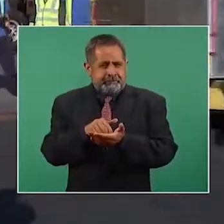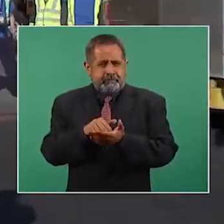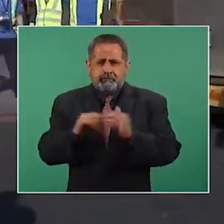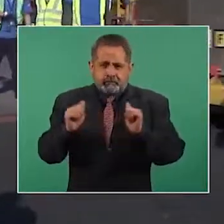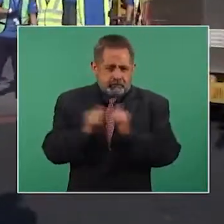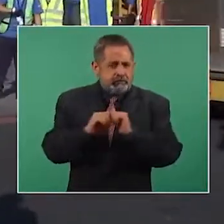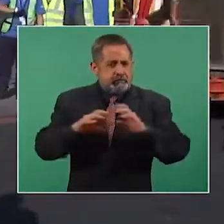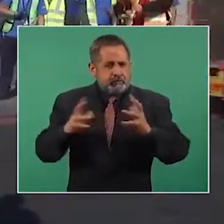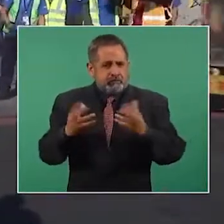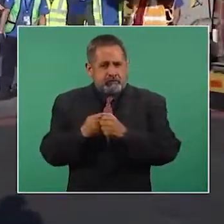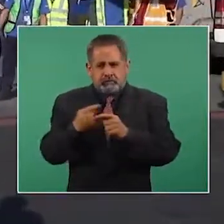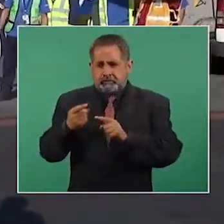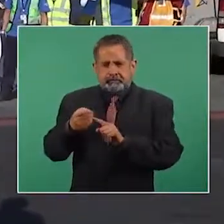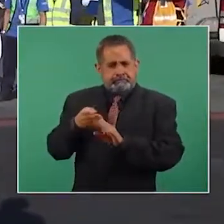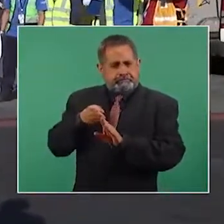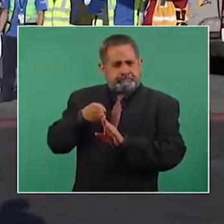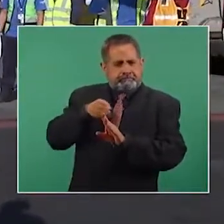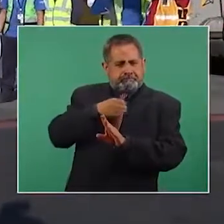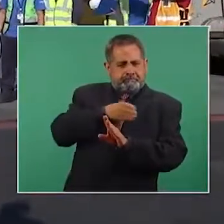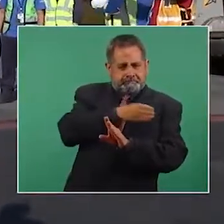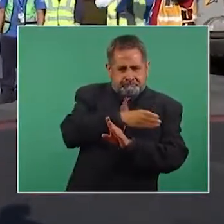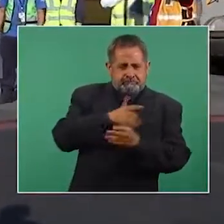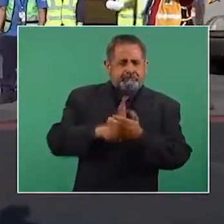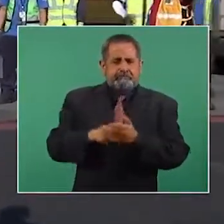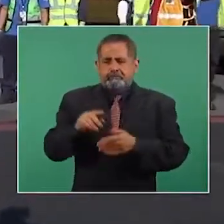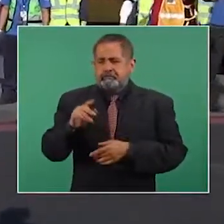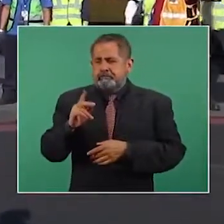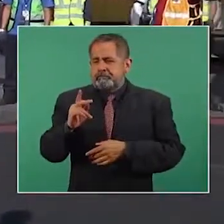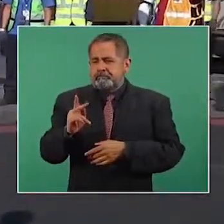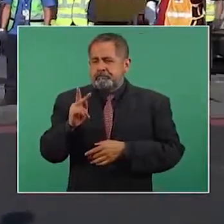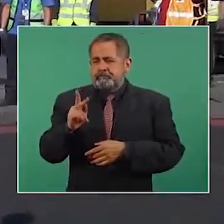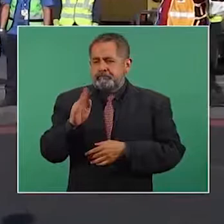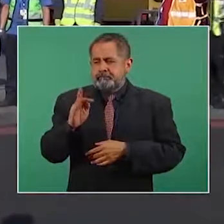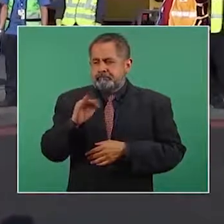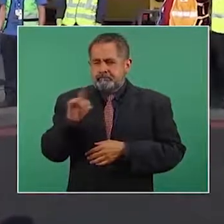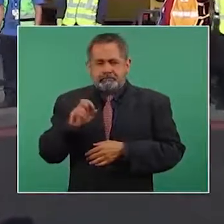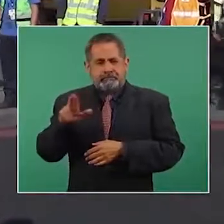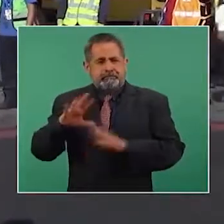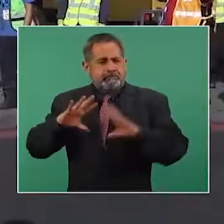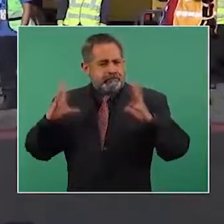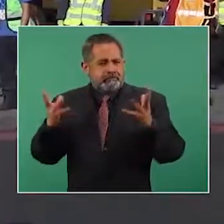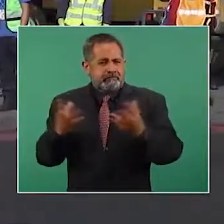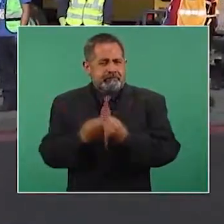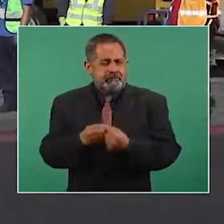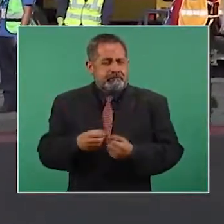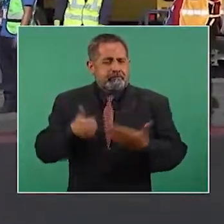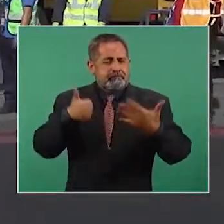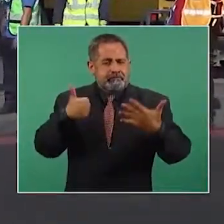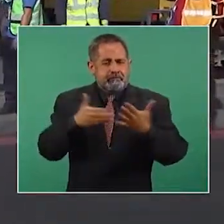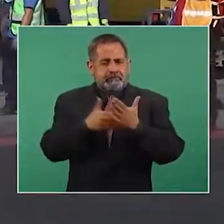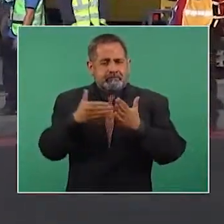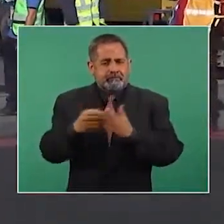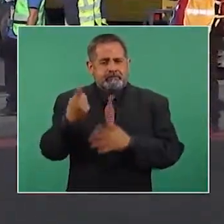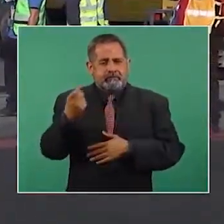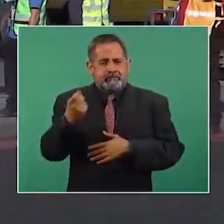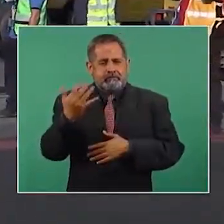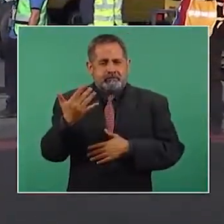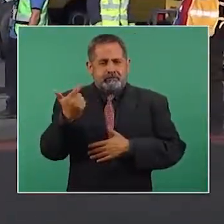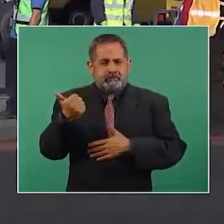junto con los previos embarques que han llegado de Pfizer, Pfizer nos ha llegado un total de